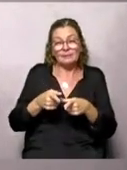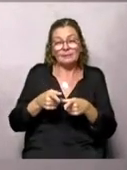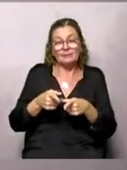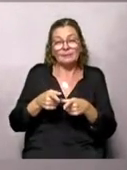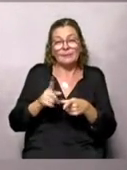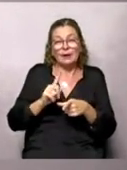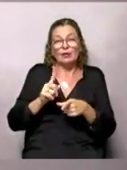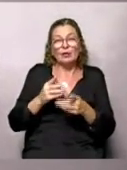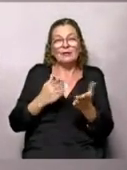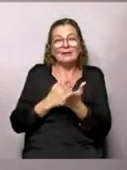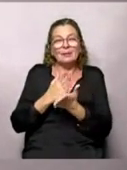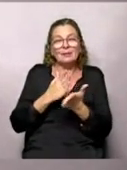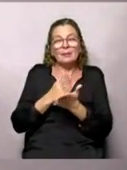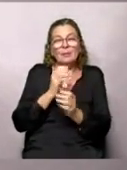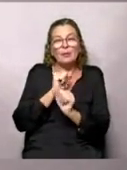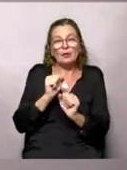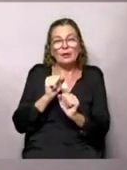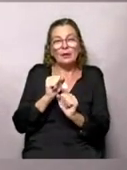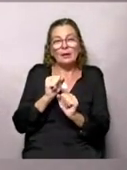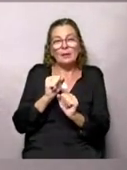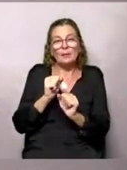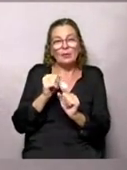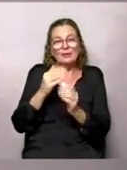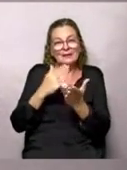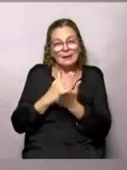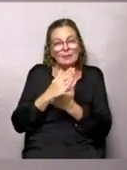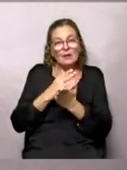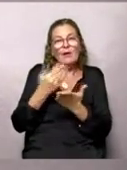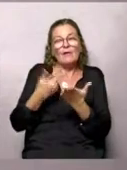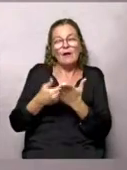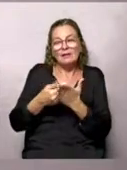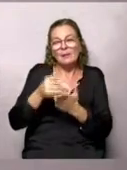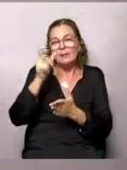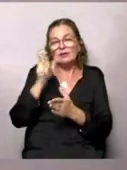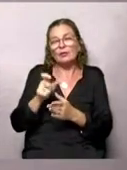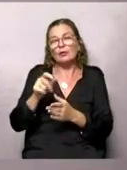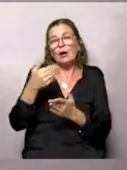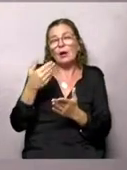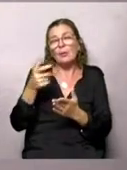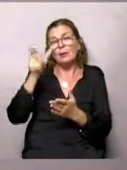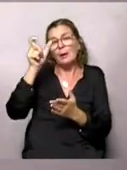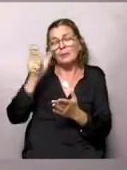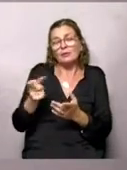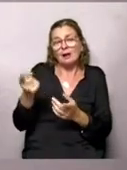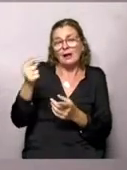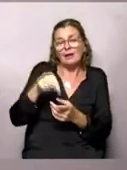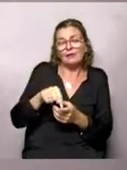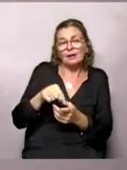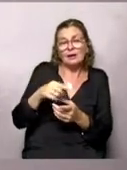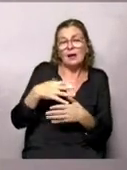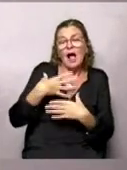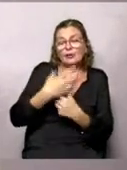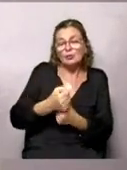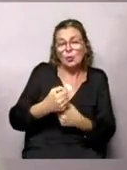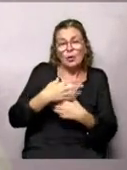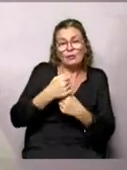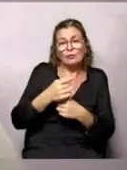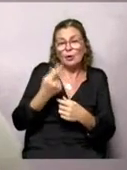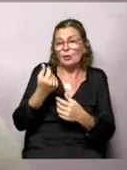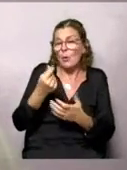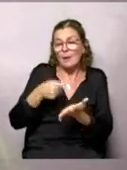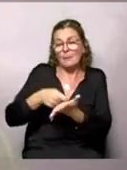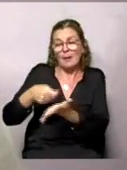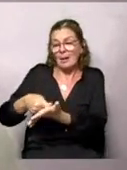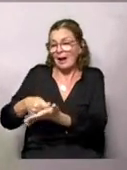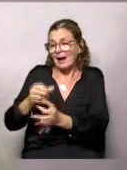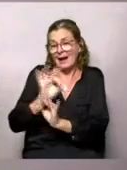no siempre las podemos cumplir a cabalidad porque nos falta gente, porque la gente que viene es toda voluntaria, acá no hay dinero para pagarle a